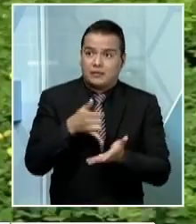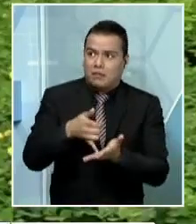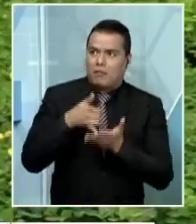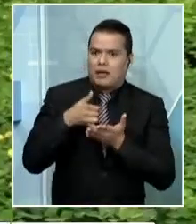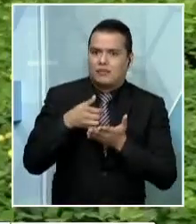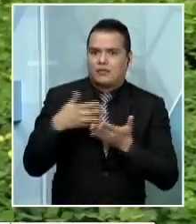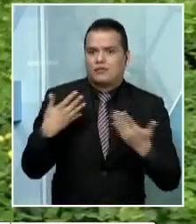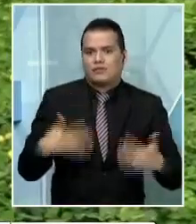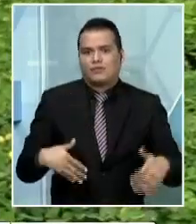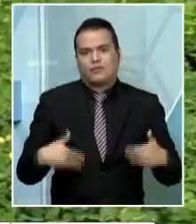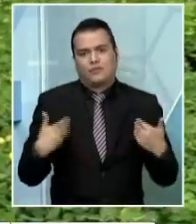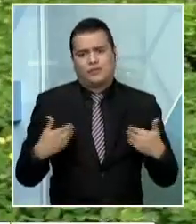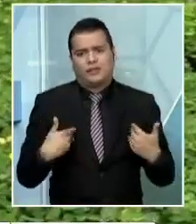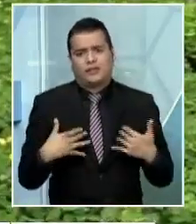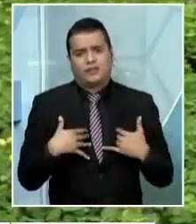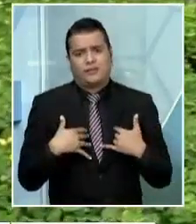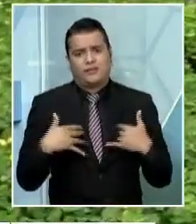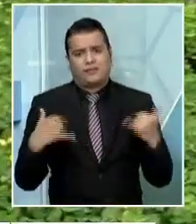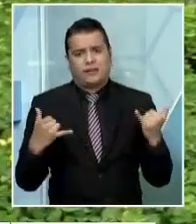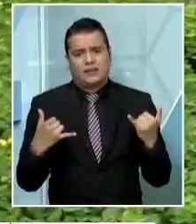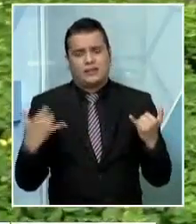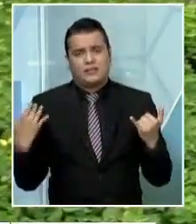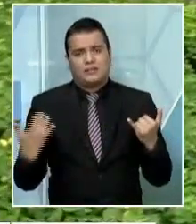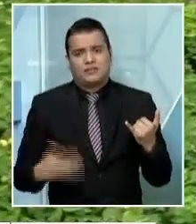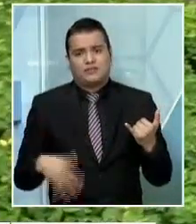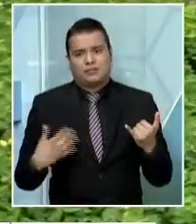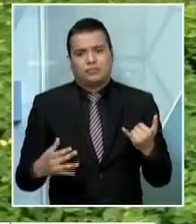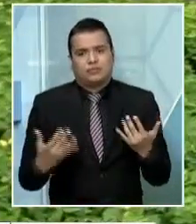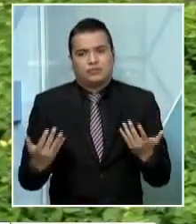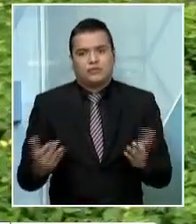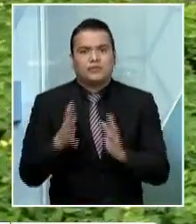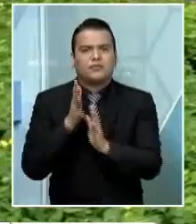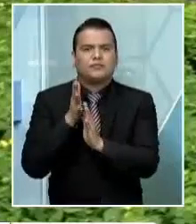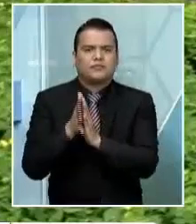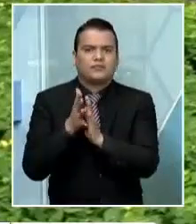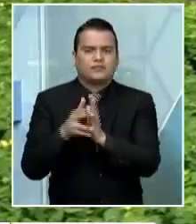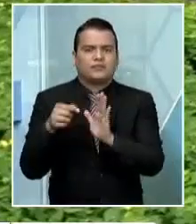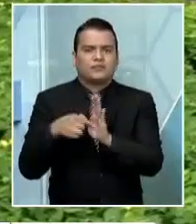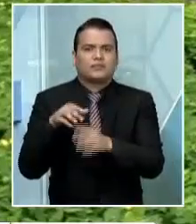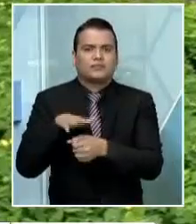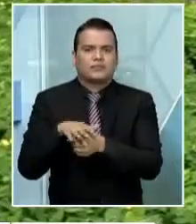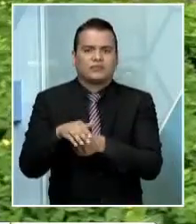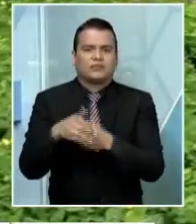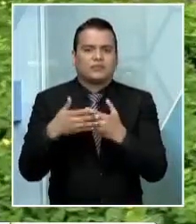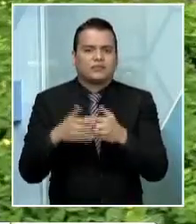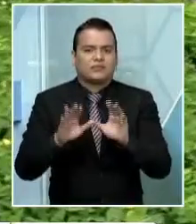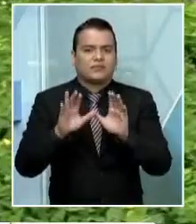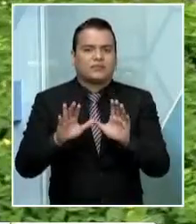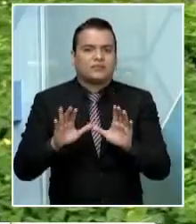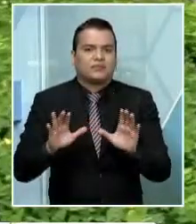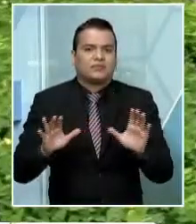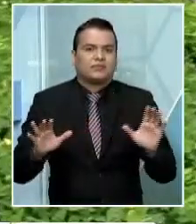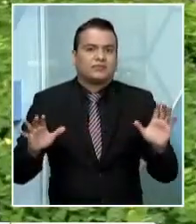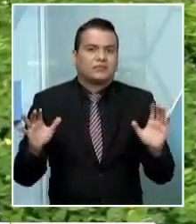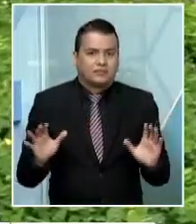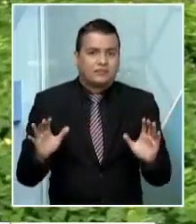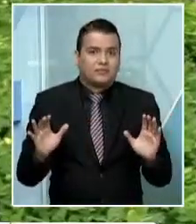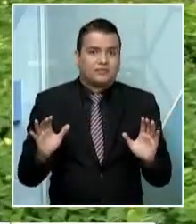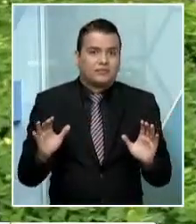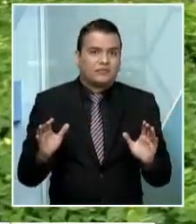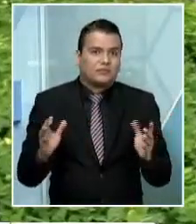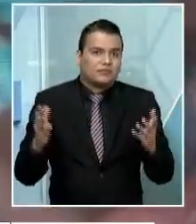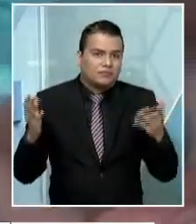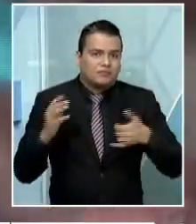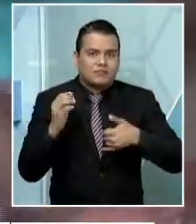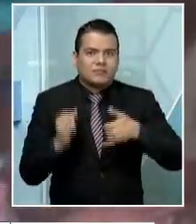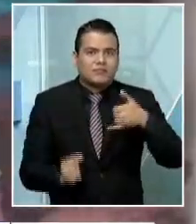Muy contentos, emocionados, además porque es una forma de narrar el territorio. Encontramos que este es un fenómeno que se encuentra no solo en el Andén del